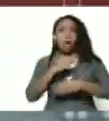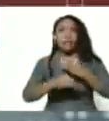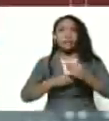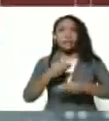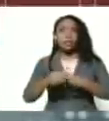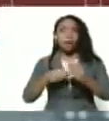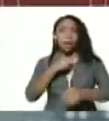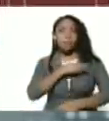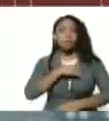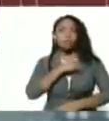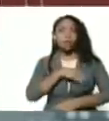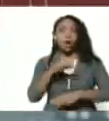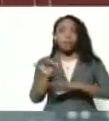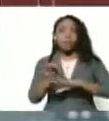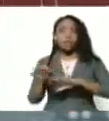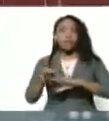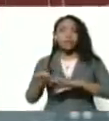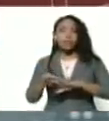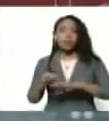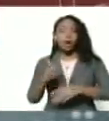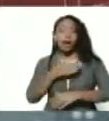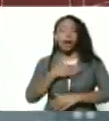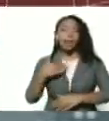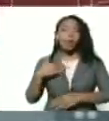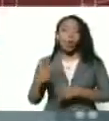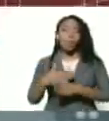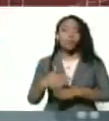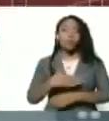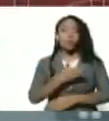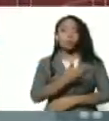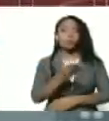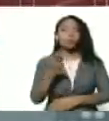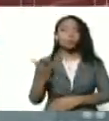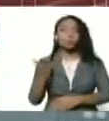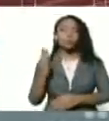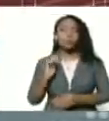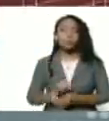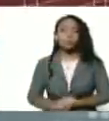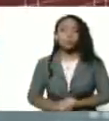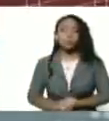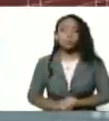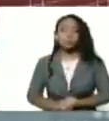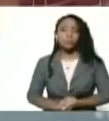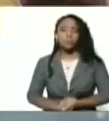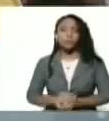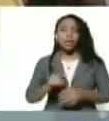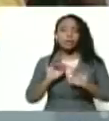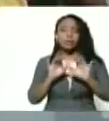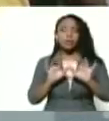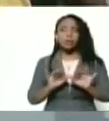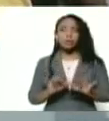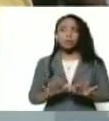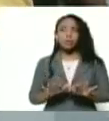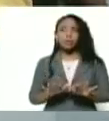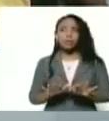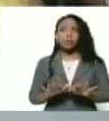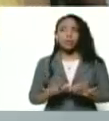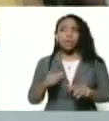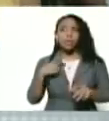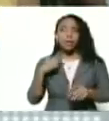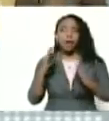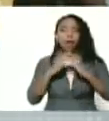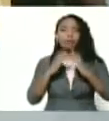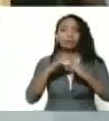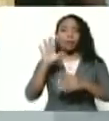nuestra misión aquí en el municipio. Queremos compartir con ustedes, ya que yo también pertenezco a la Secretaría del Movimiento Lalia Burós Hogares